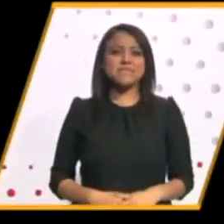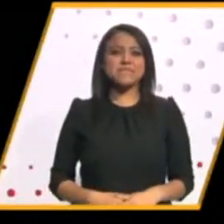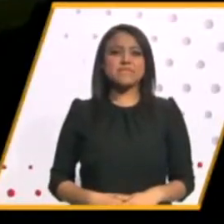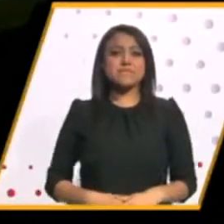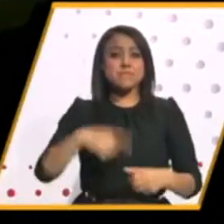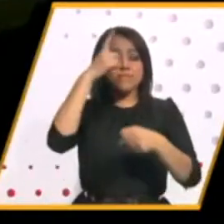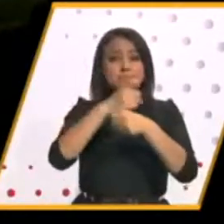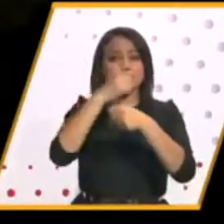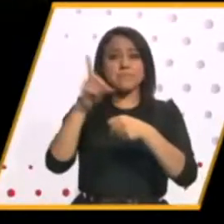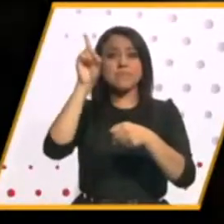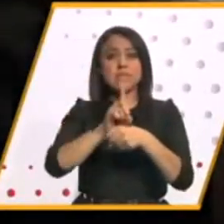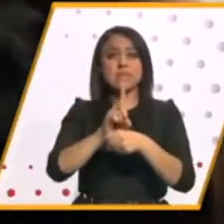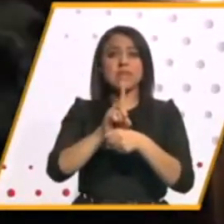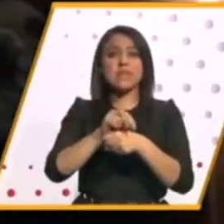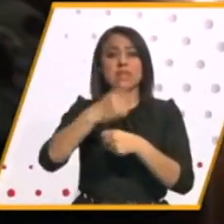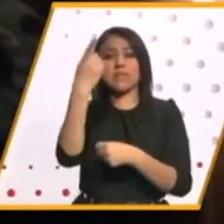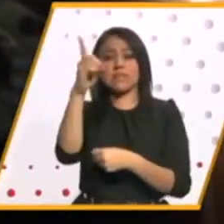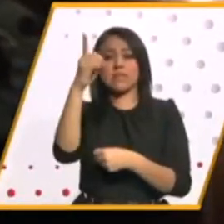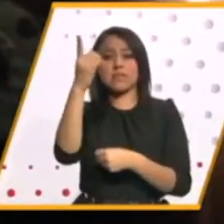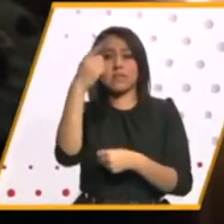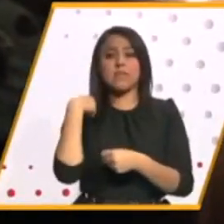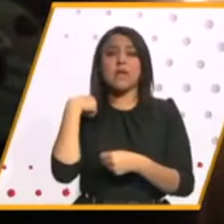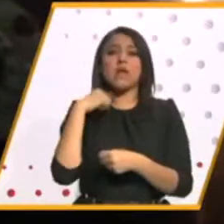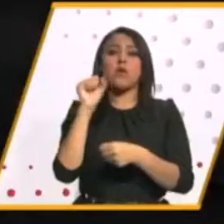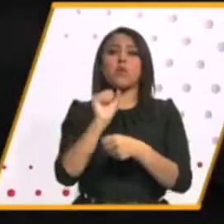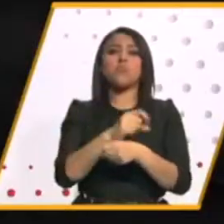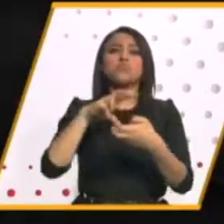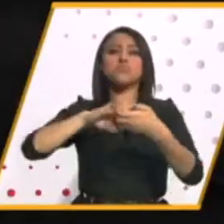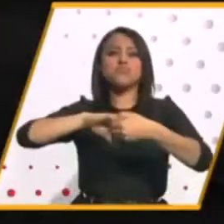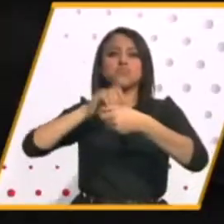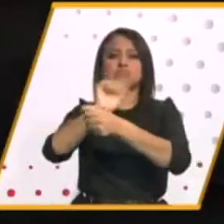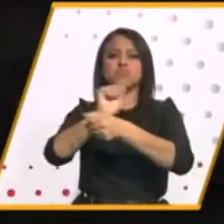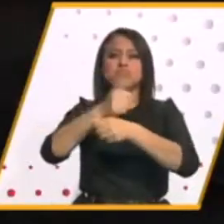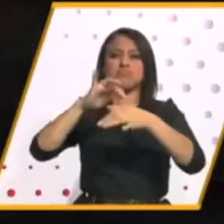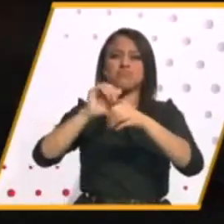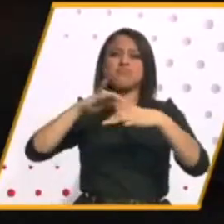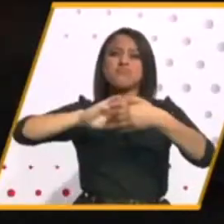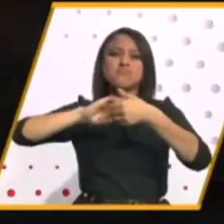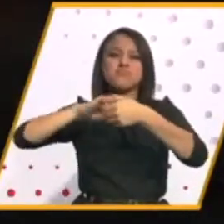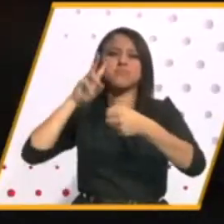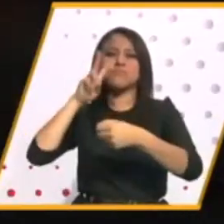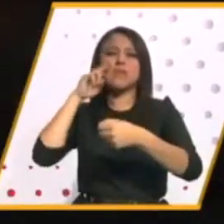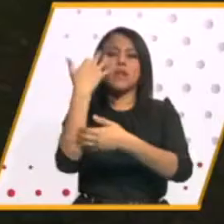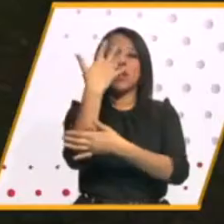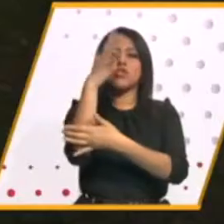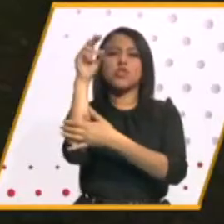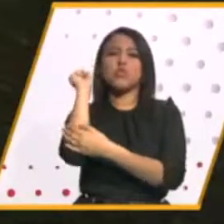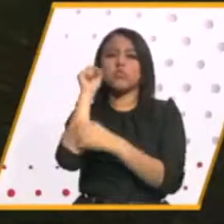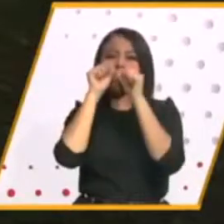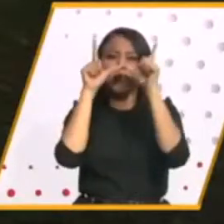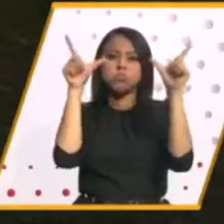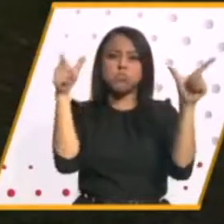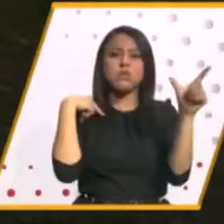Es el primer día del último mes del año. Un tráiler llega a las instalaciones de TV Azteca. Aparecen los primeros rayos del sol al sur de la Ciudad de México. El tráiler